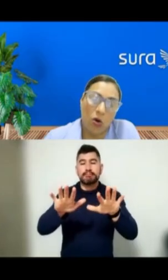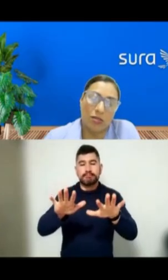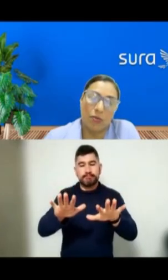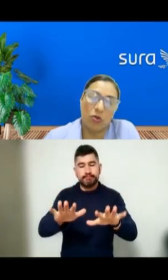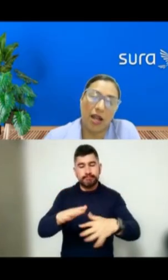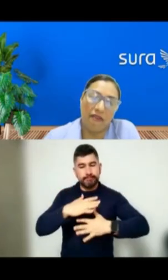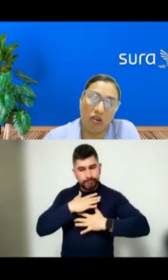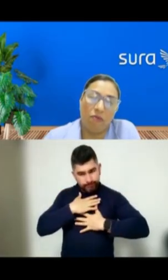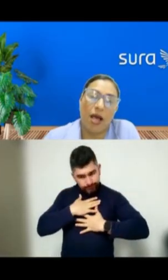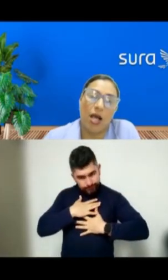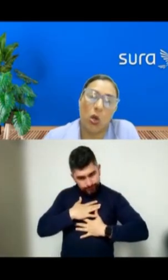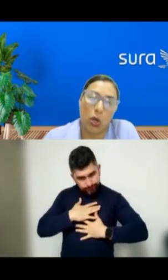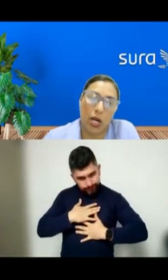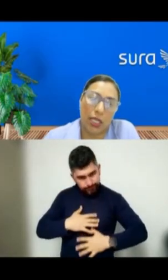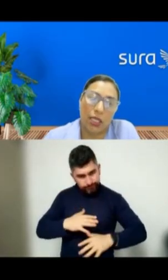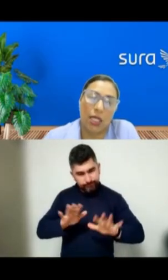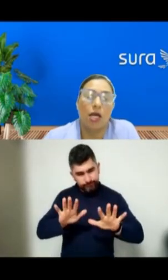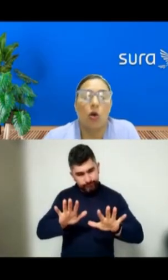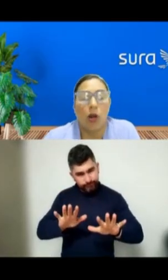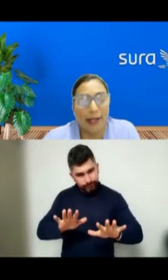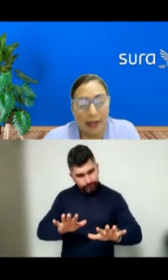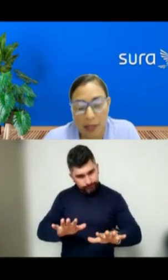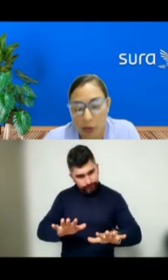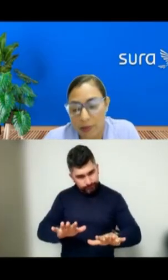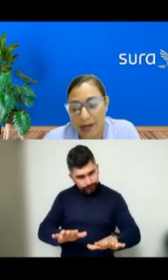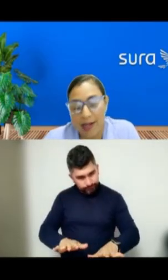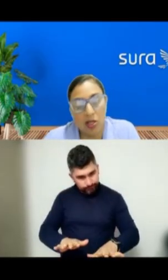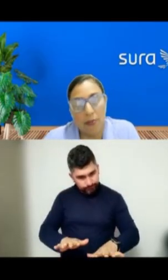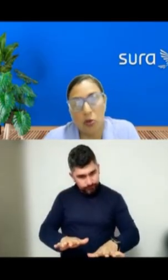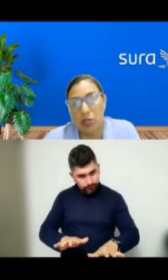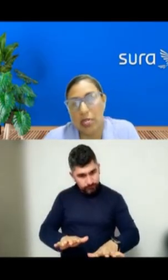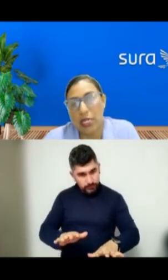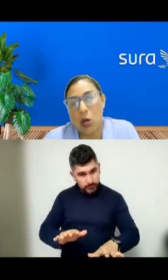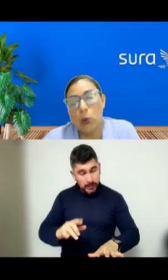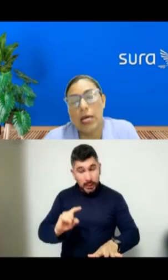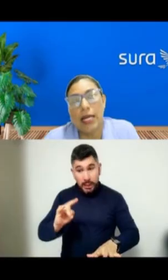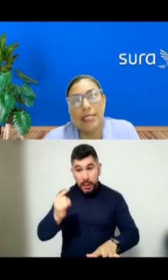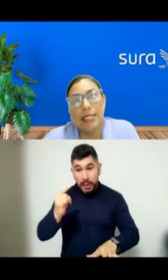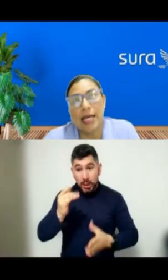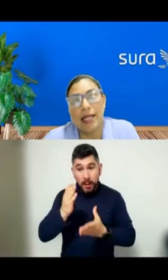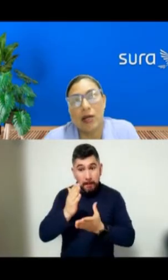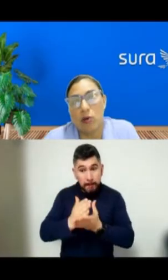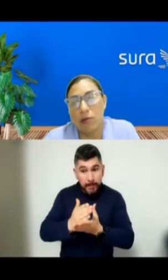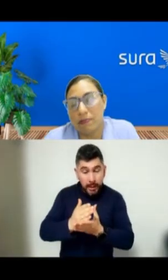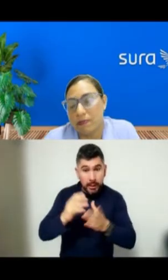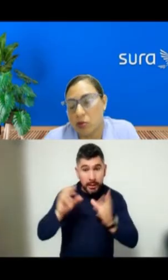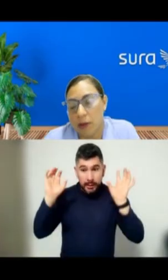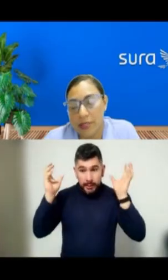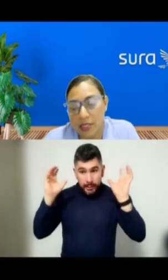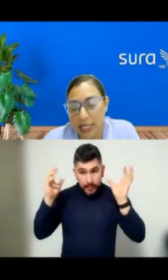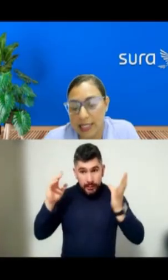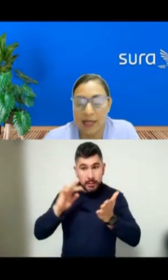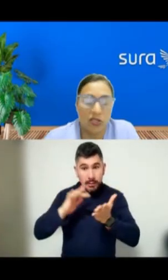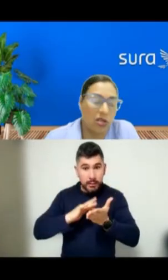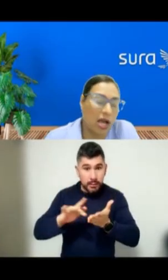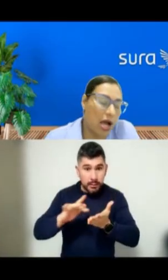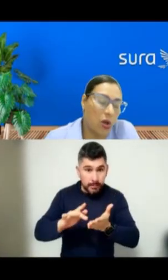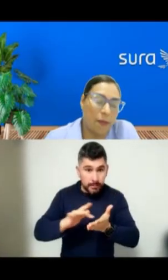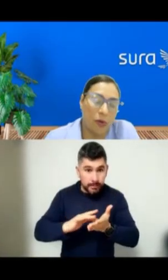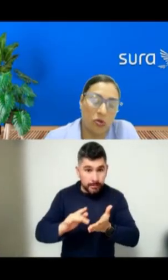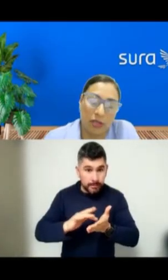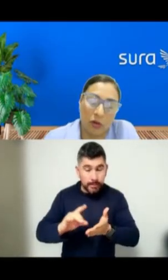con calma, lo hacemos de la forma correcta. Cualquier tipo de emergencia, de pronto tenga un solo paciente